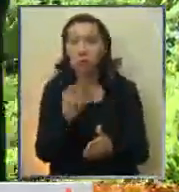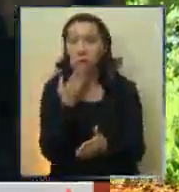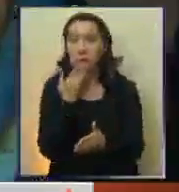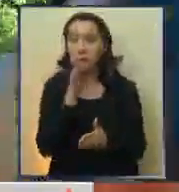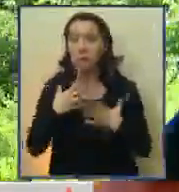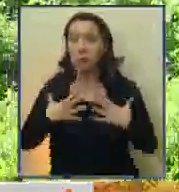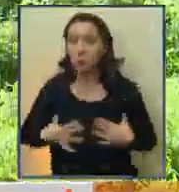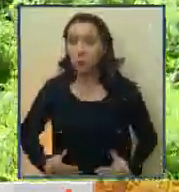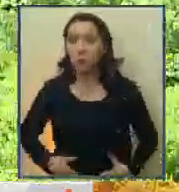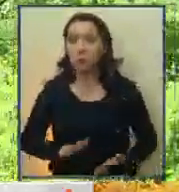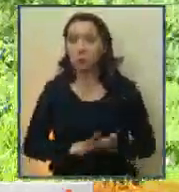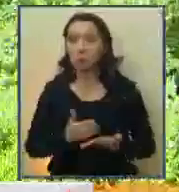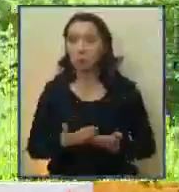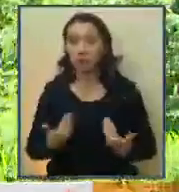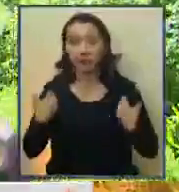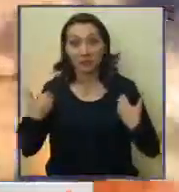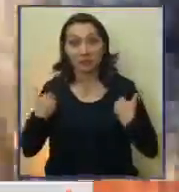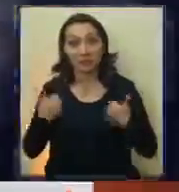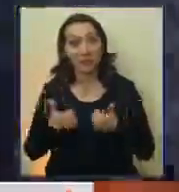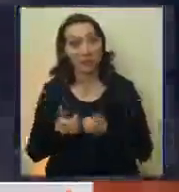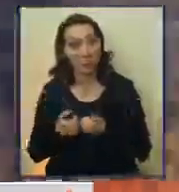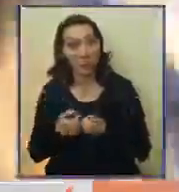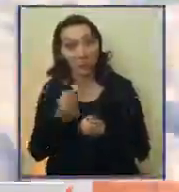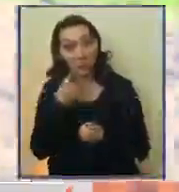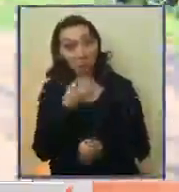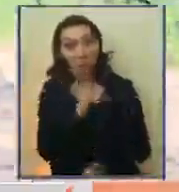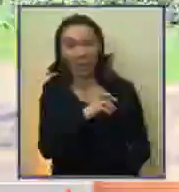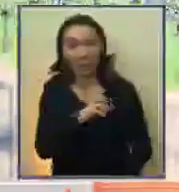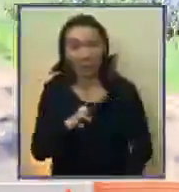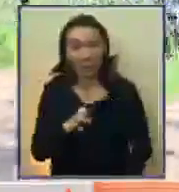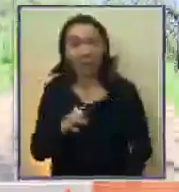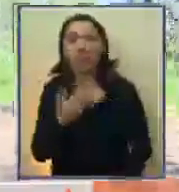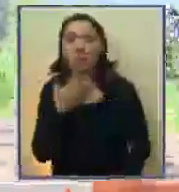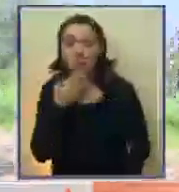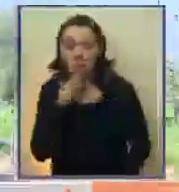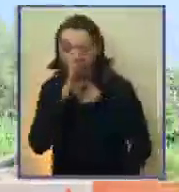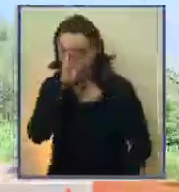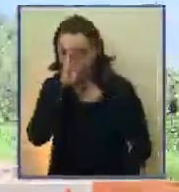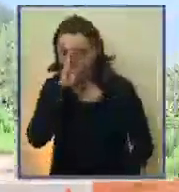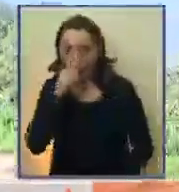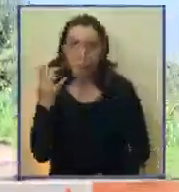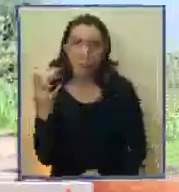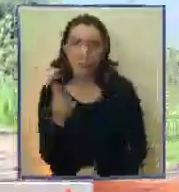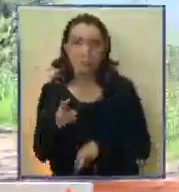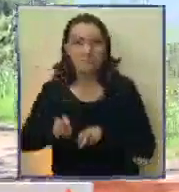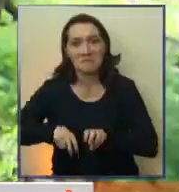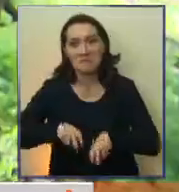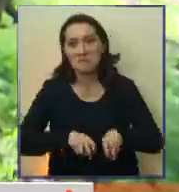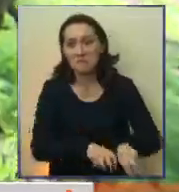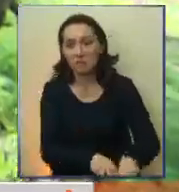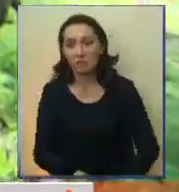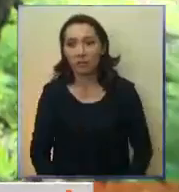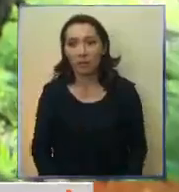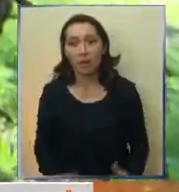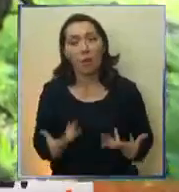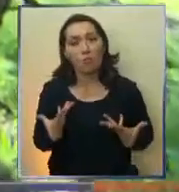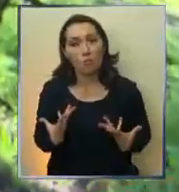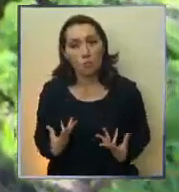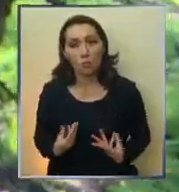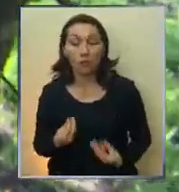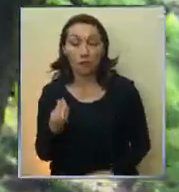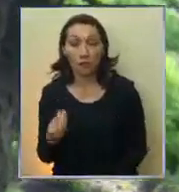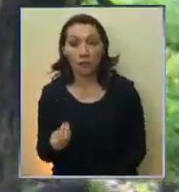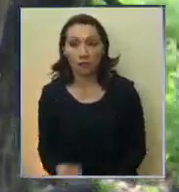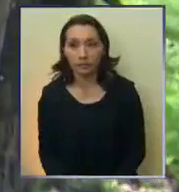acondicionamiento físico de philip su polola sino que también el de sus canes puede bajar de grasa eso es relevante también